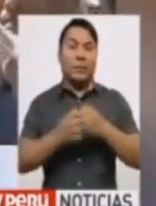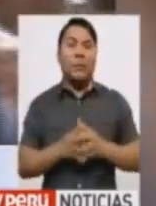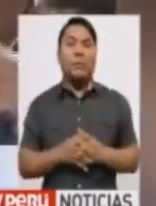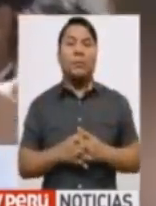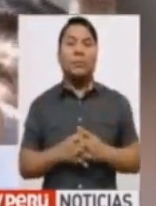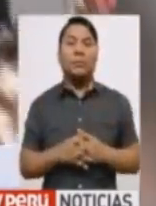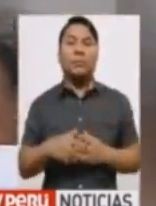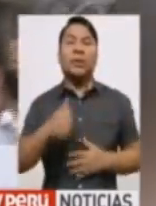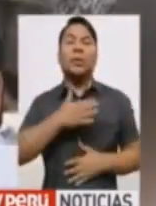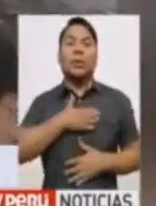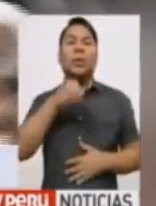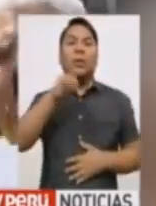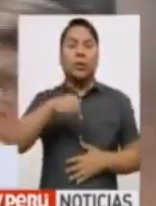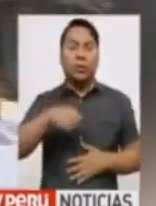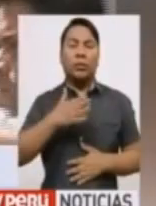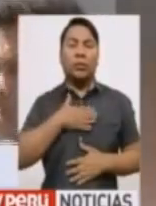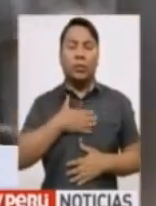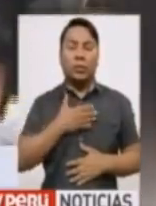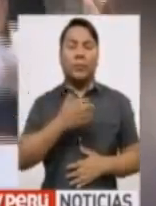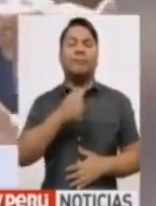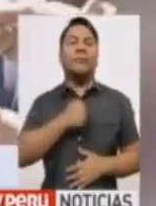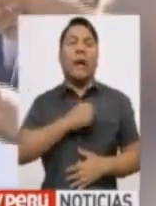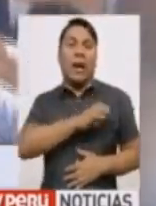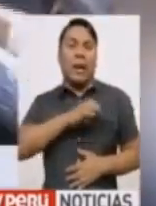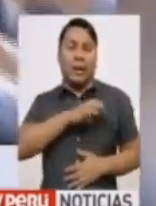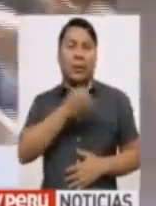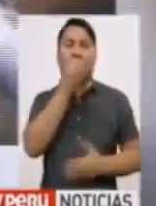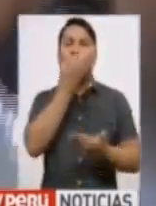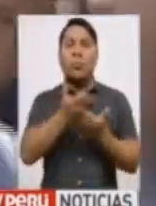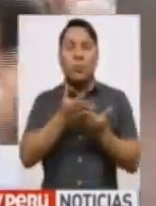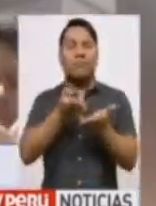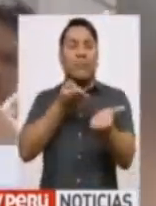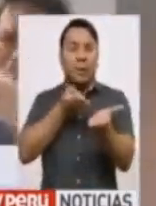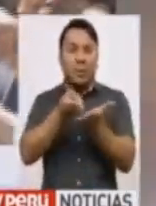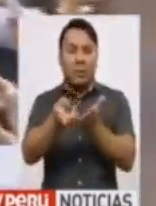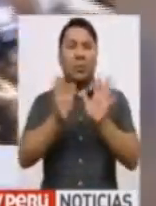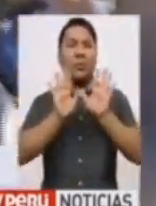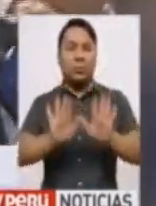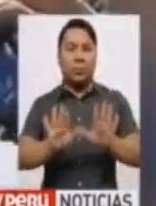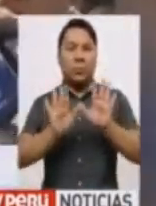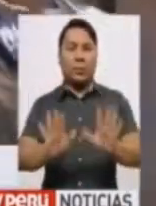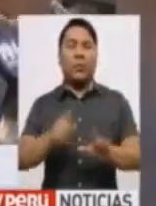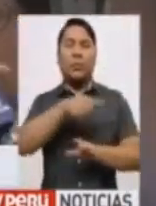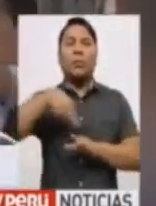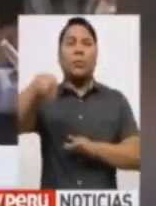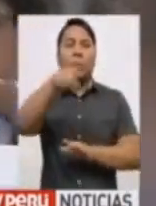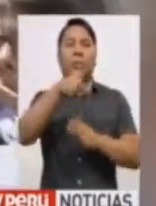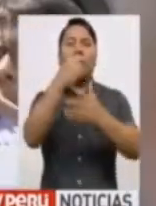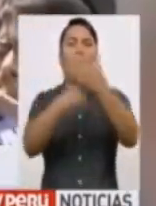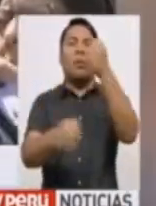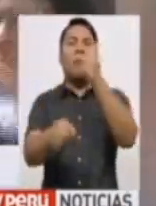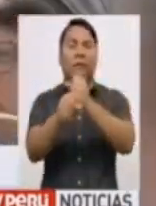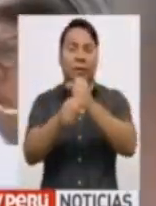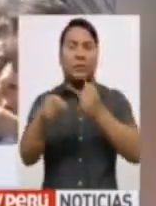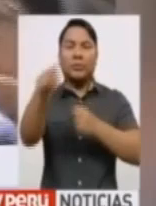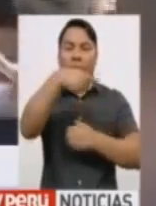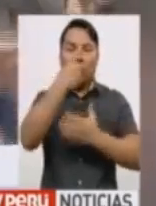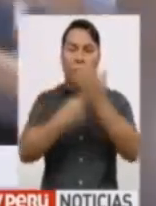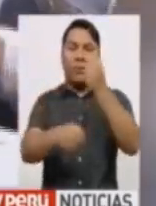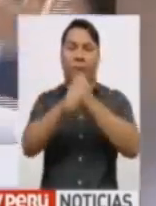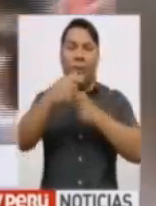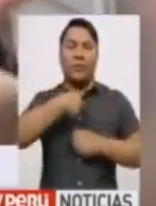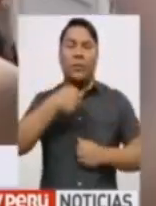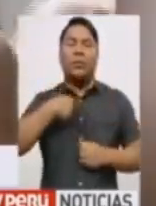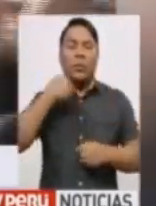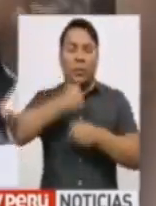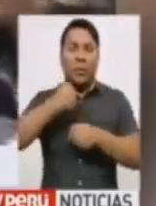he comportado en todo momento con muchísima serenidad y tranquilidad y en consecuencia tengan confianza, otórguenme esa confianza porque voy a trabajar lo mejor